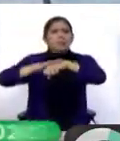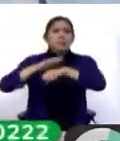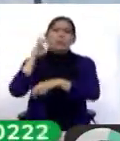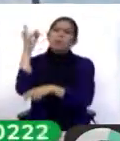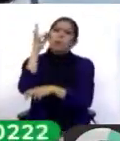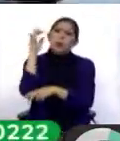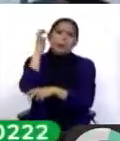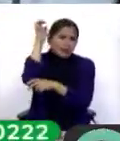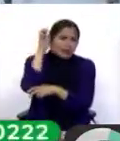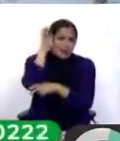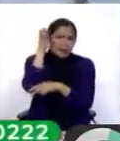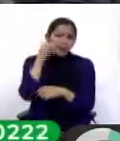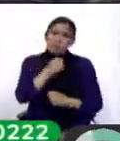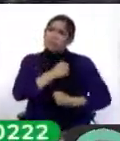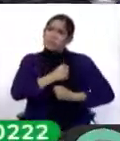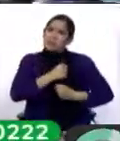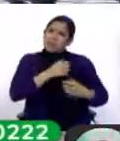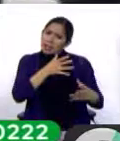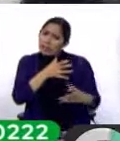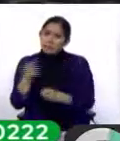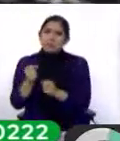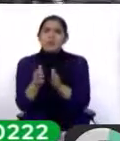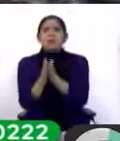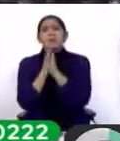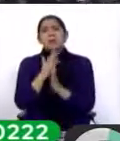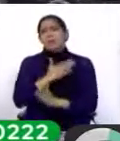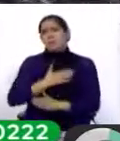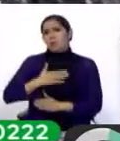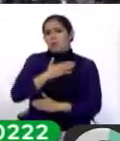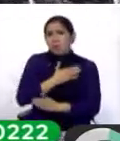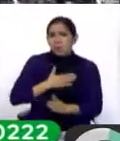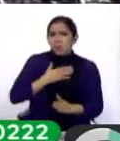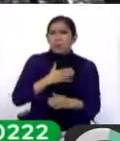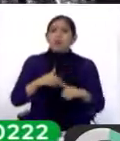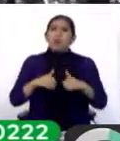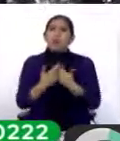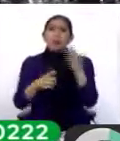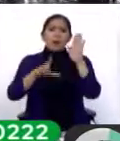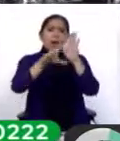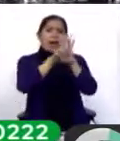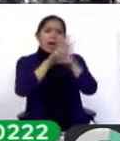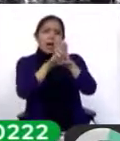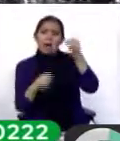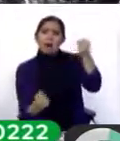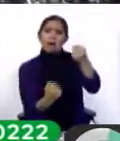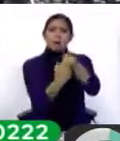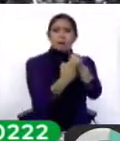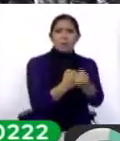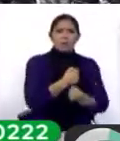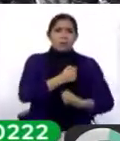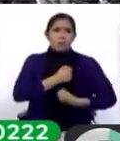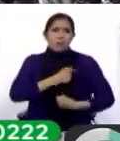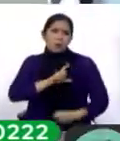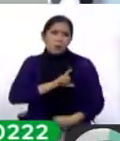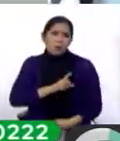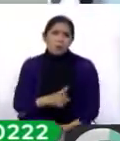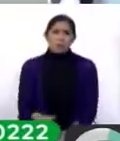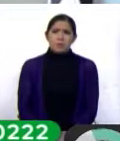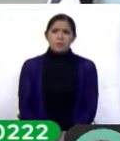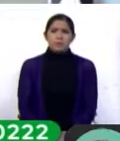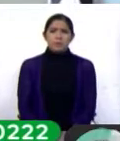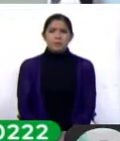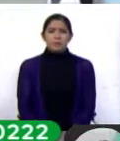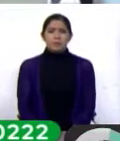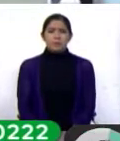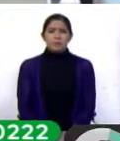desmilitarizar, además de pedir que no exista un instrumento legal para las tareas conjuntas de las Fuerzas Armadas. Después, hasta hace una